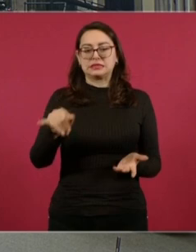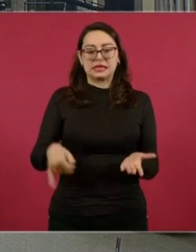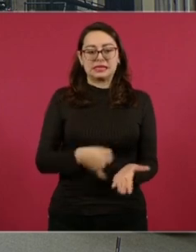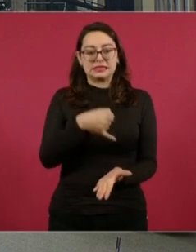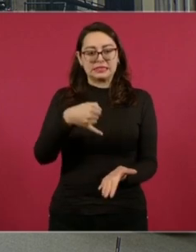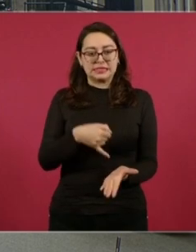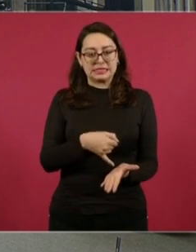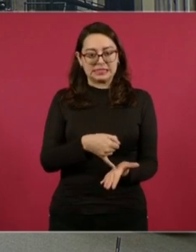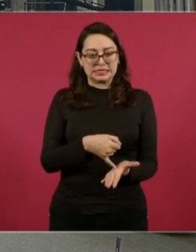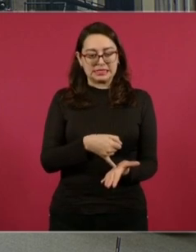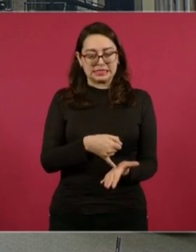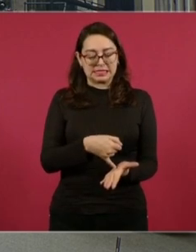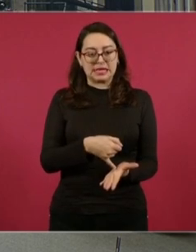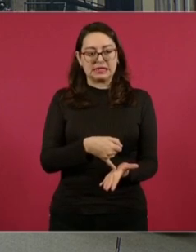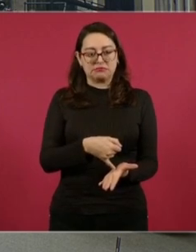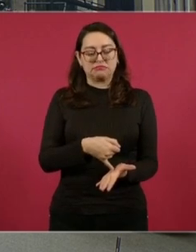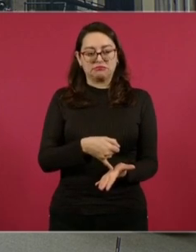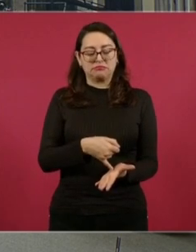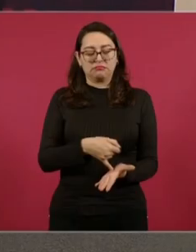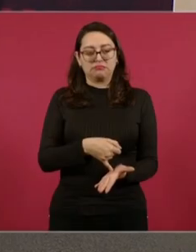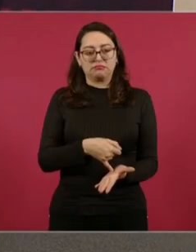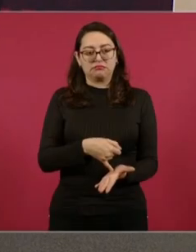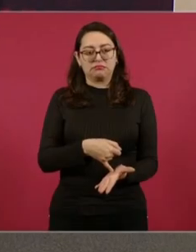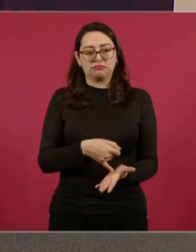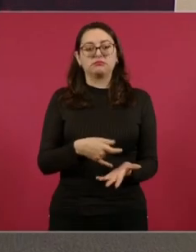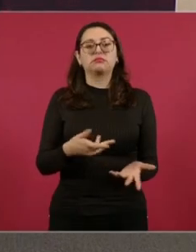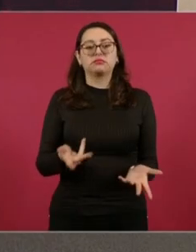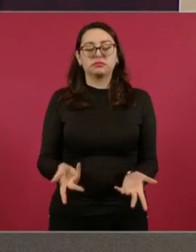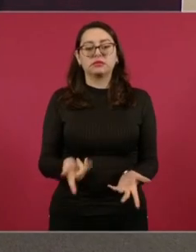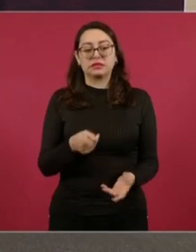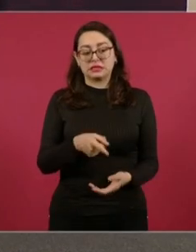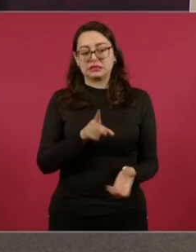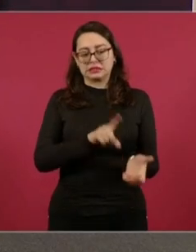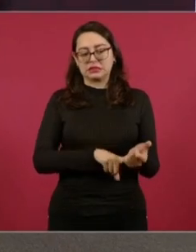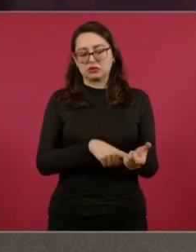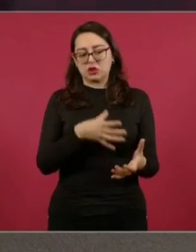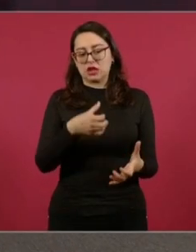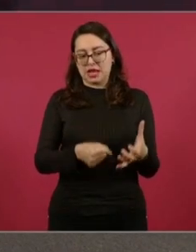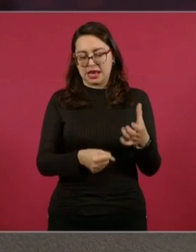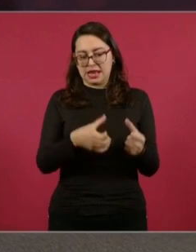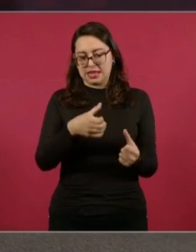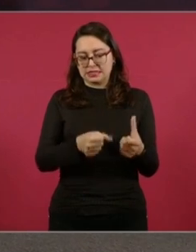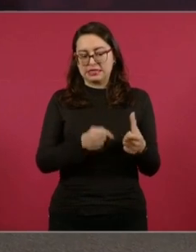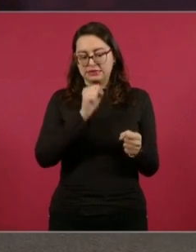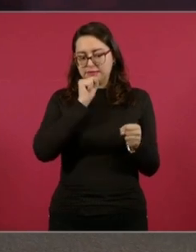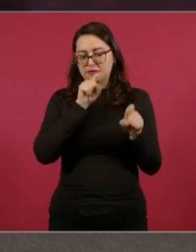Y también hay producción lechera. Son los límites